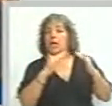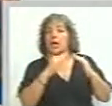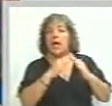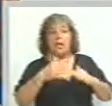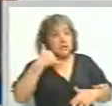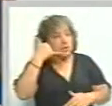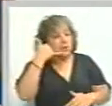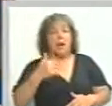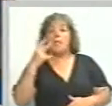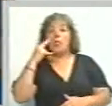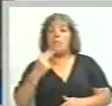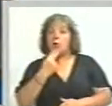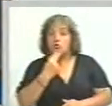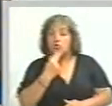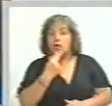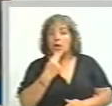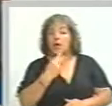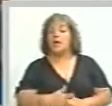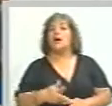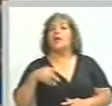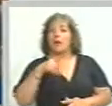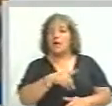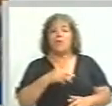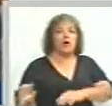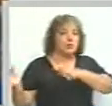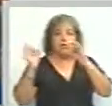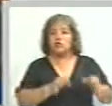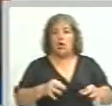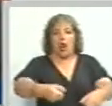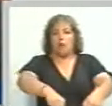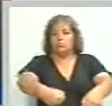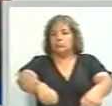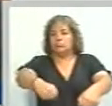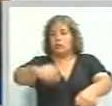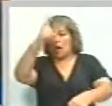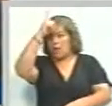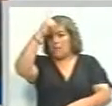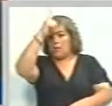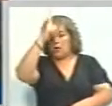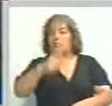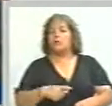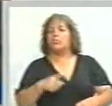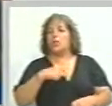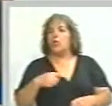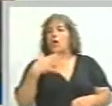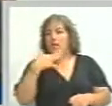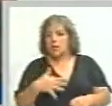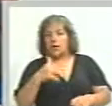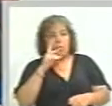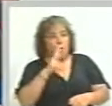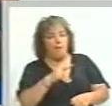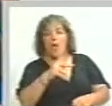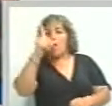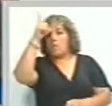alerta al 911 y bueno, llega persona motorizada. Tengo entendido que este muchacho, al ver a los